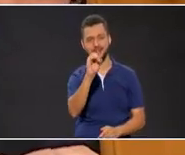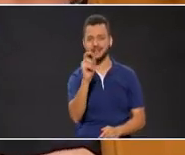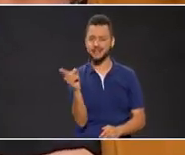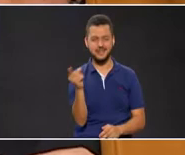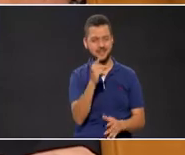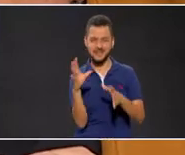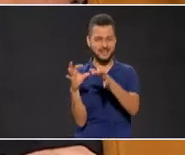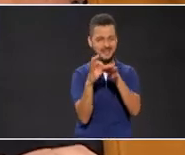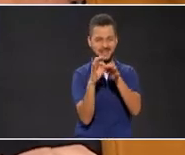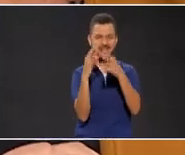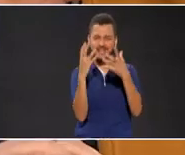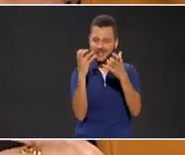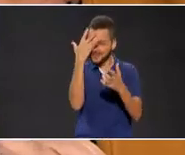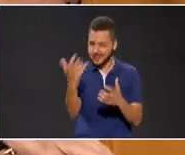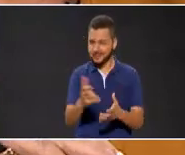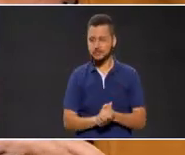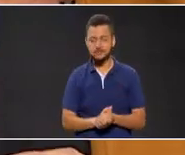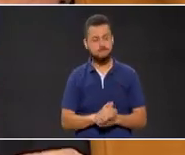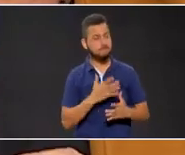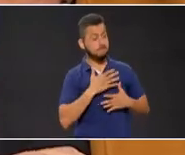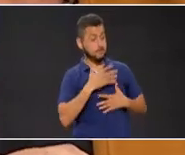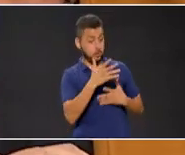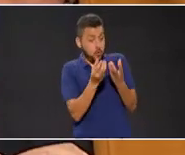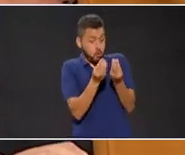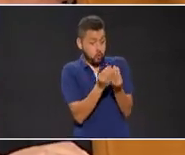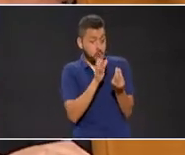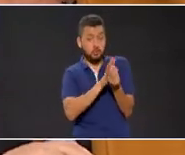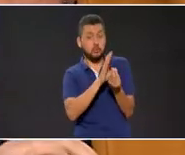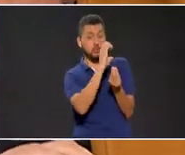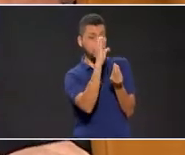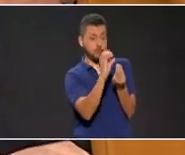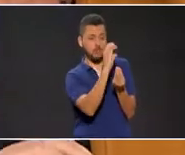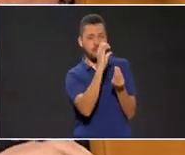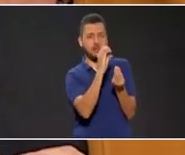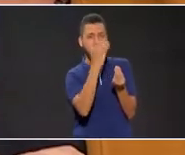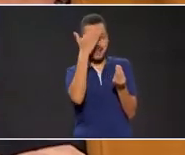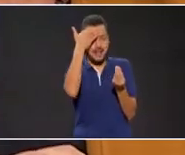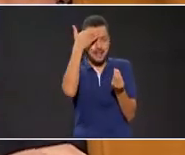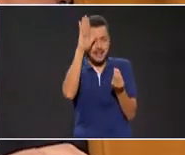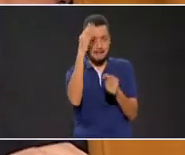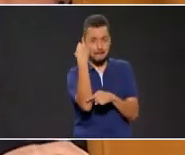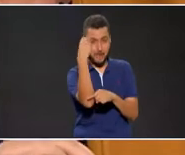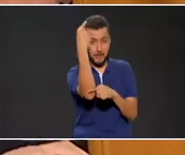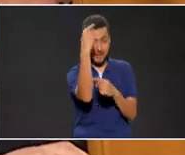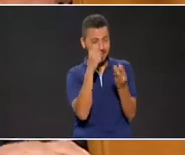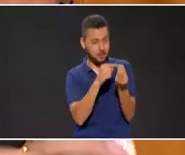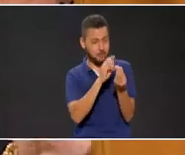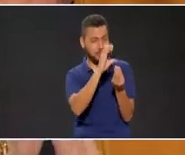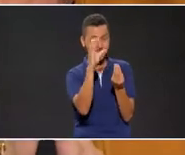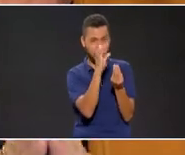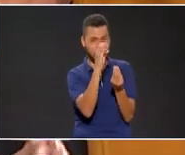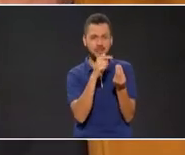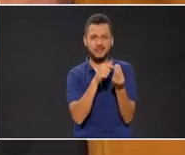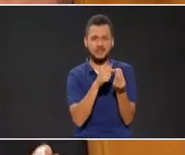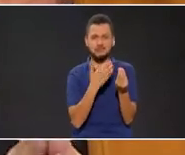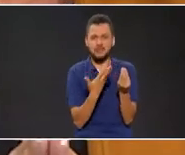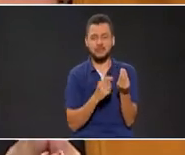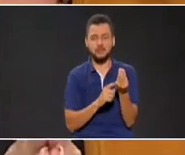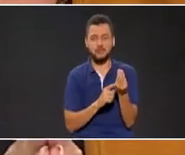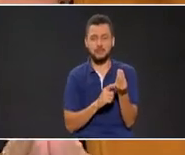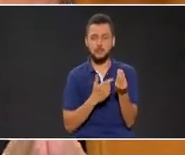la opción de poder continuar siendo una sola